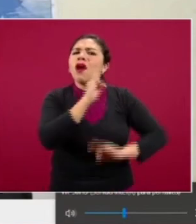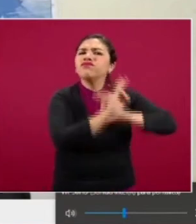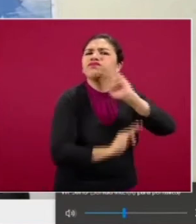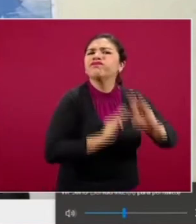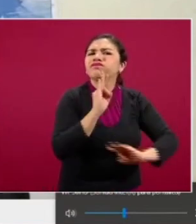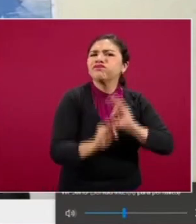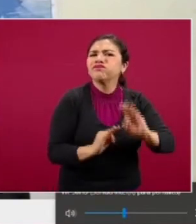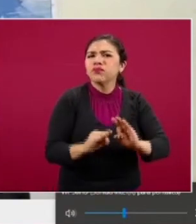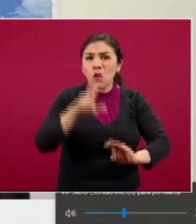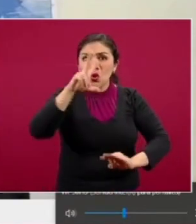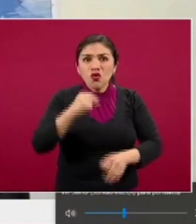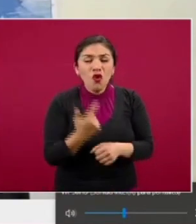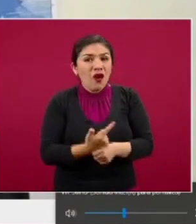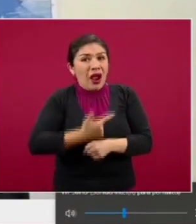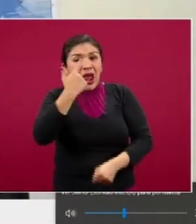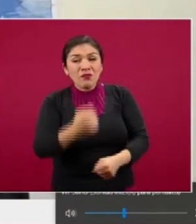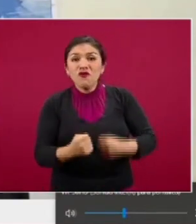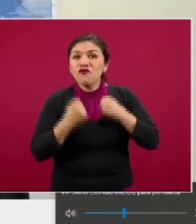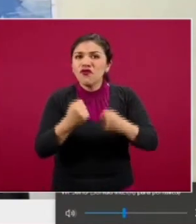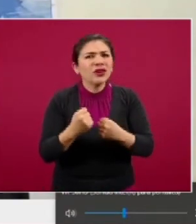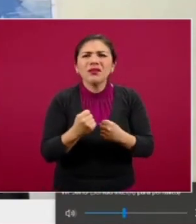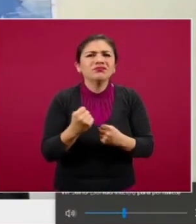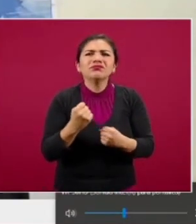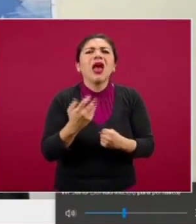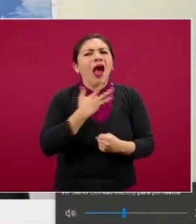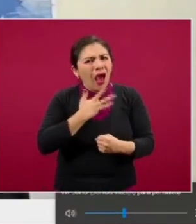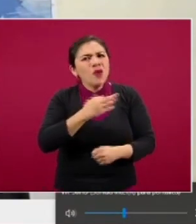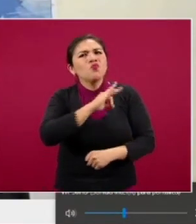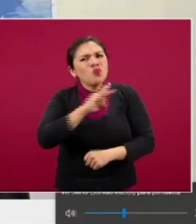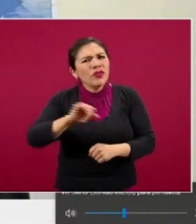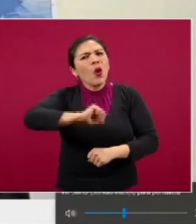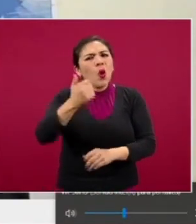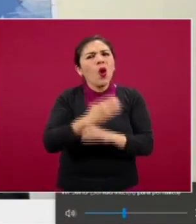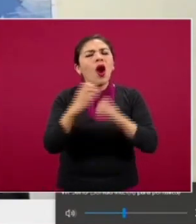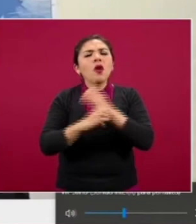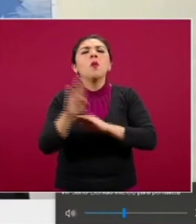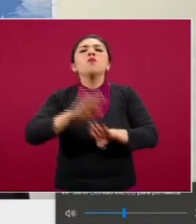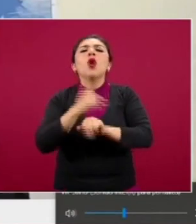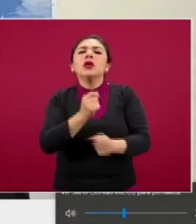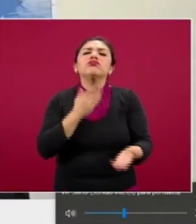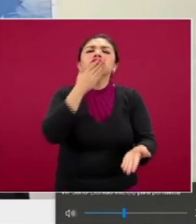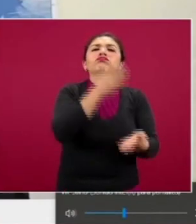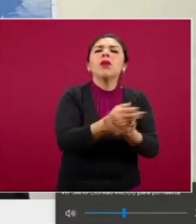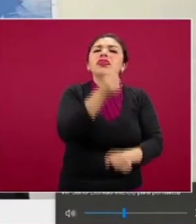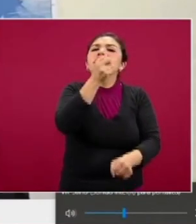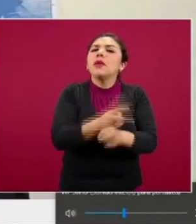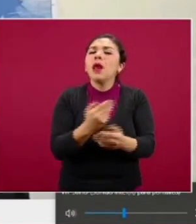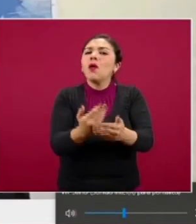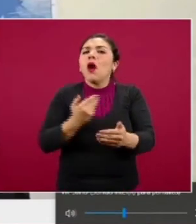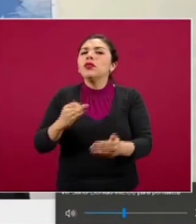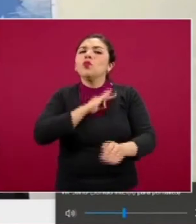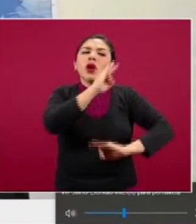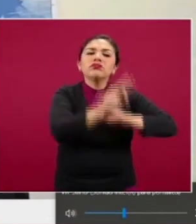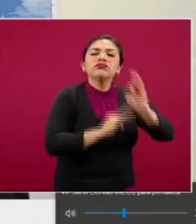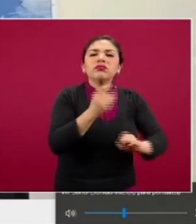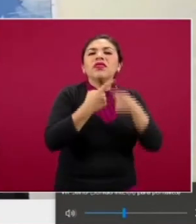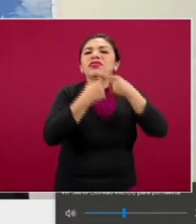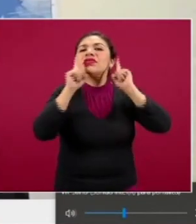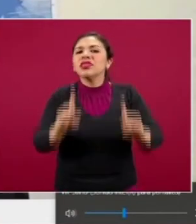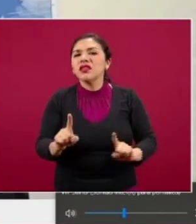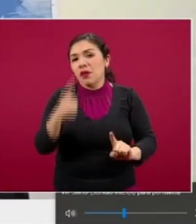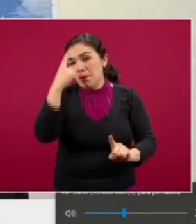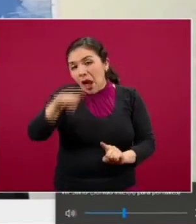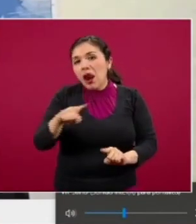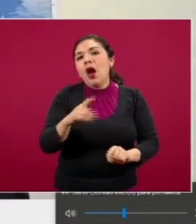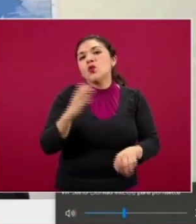tratamiento no tan intensivo como puede ser la intubación, porque llegaron a buen tiempo para tener una buena respuesta